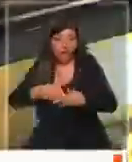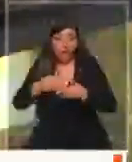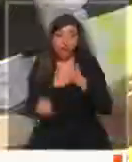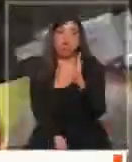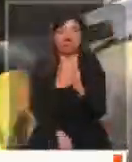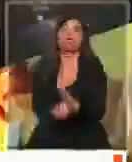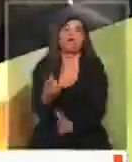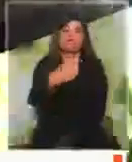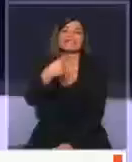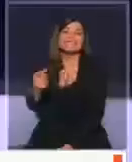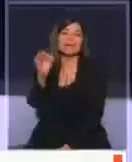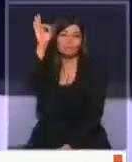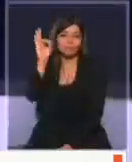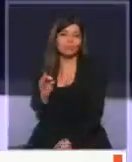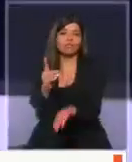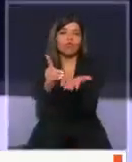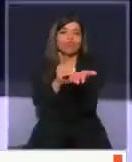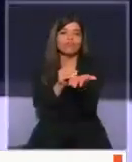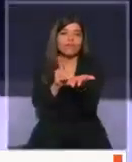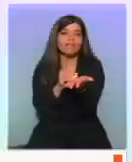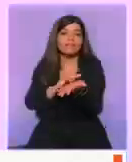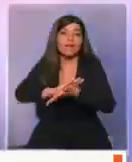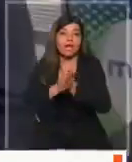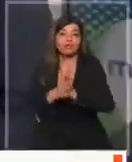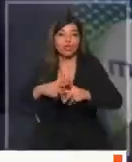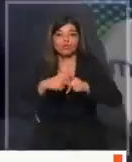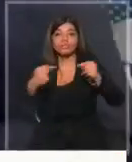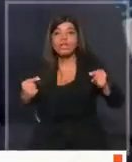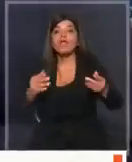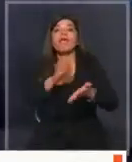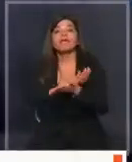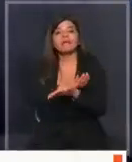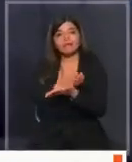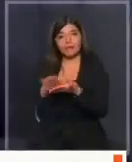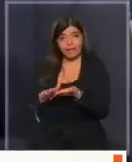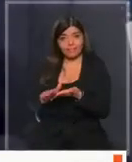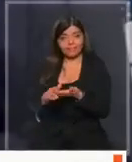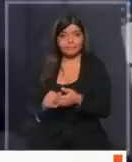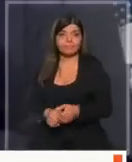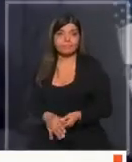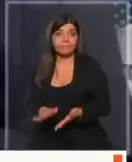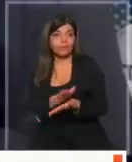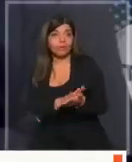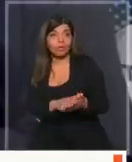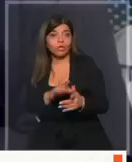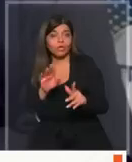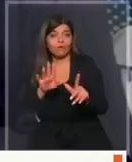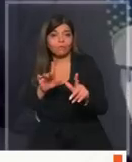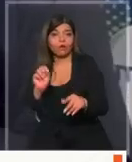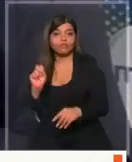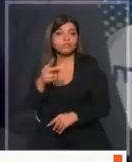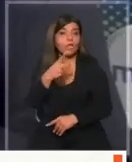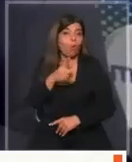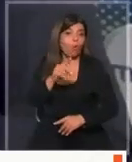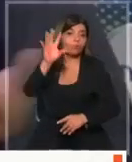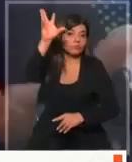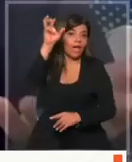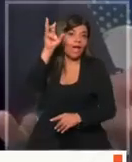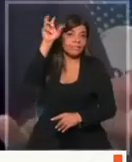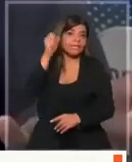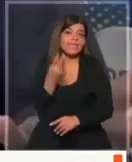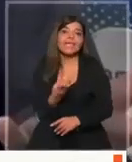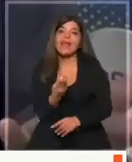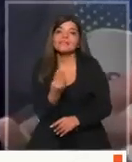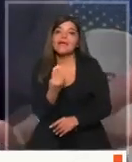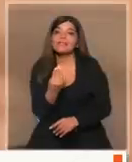digital, disponible en todo el país y es gratis. Por ejemplo, ahí tenemos la segunda señal de Canal 13. Esto